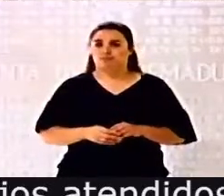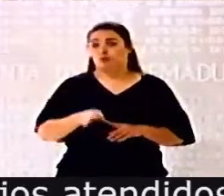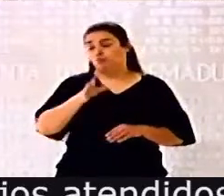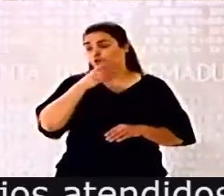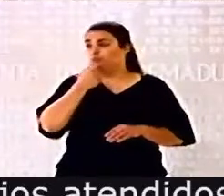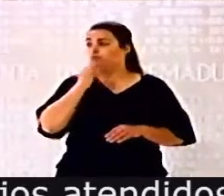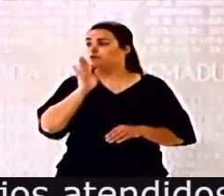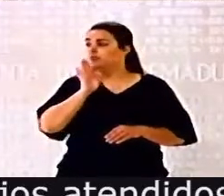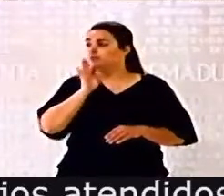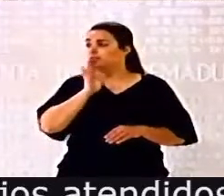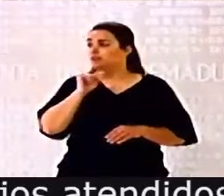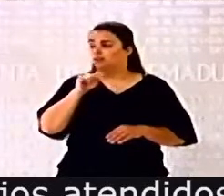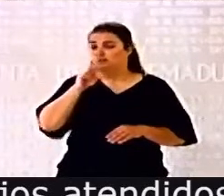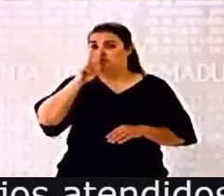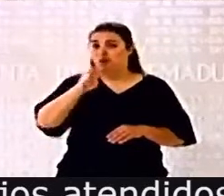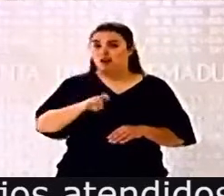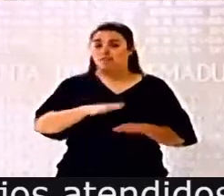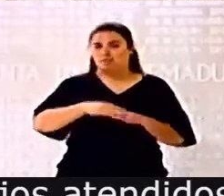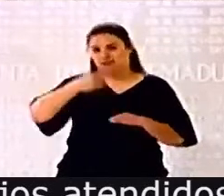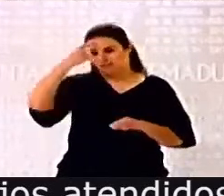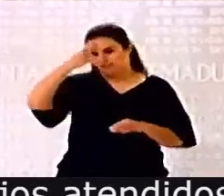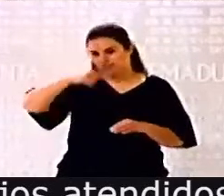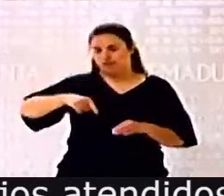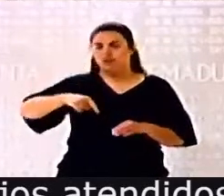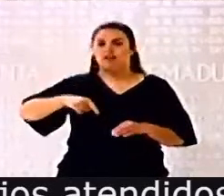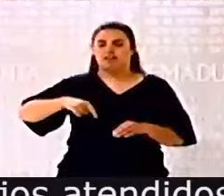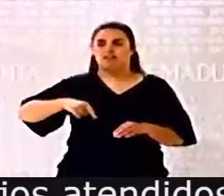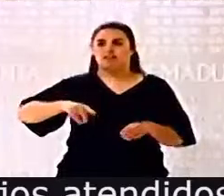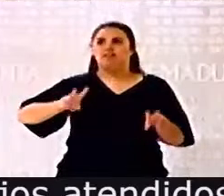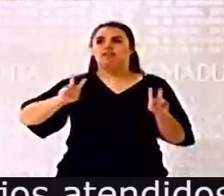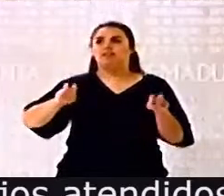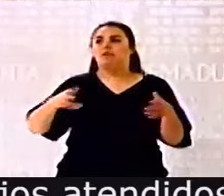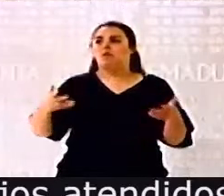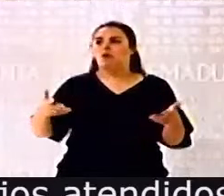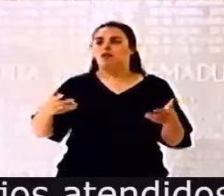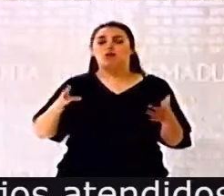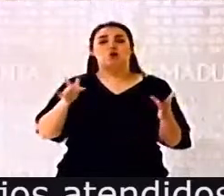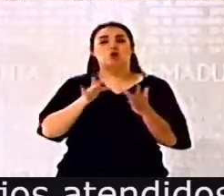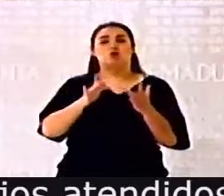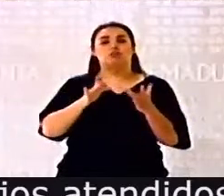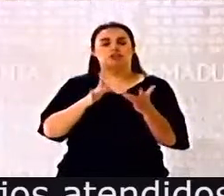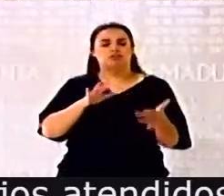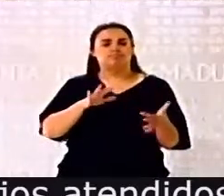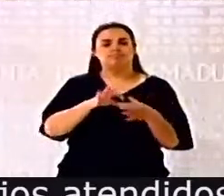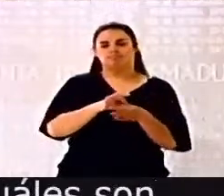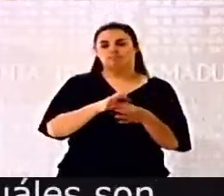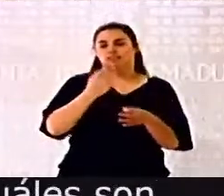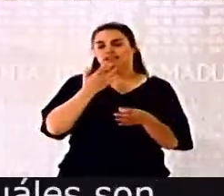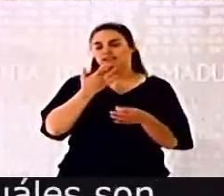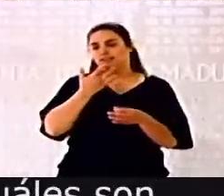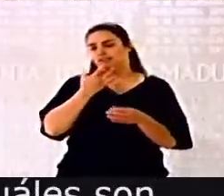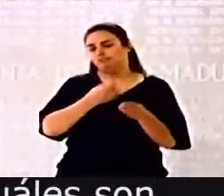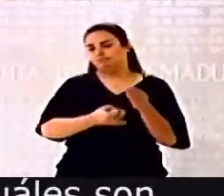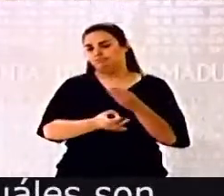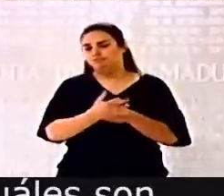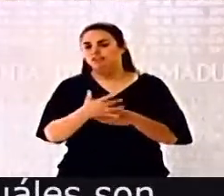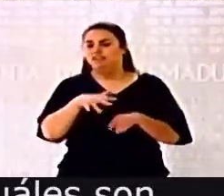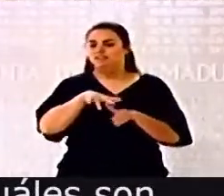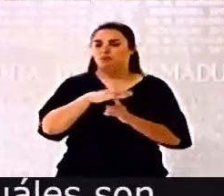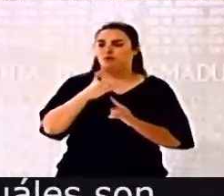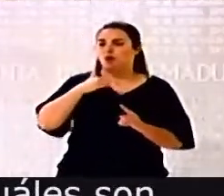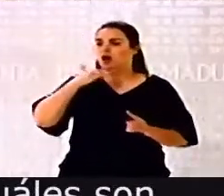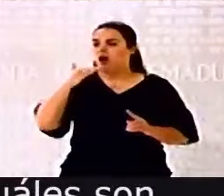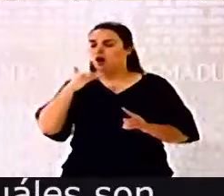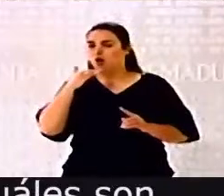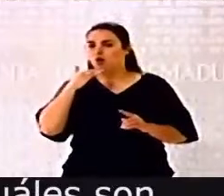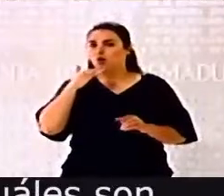decía, esto nos va a servir para saber cuáles son contactos estrechos si se produce alguna circunstancia